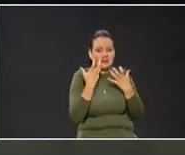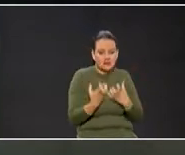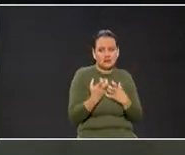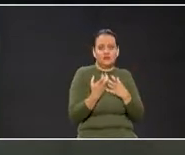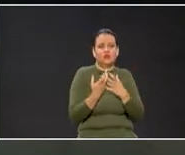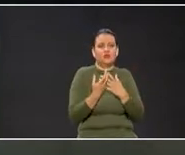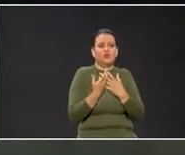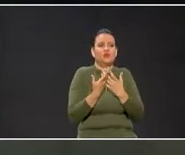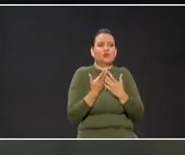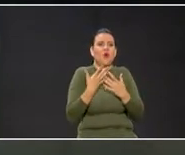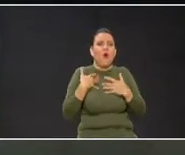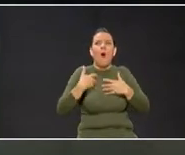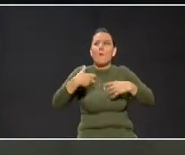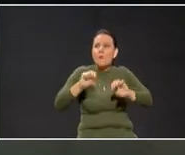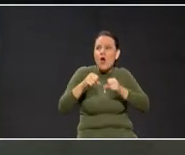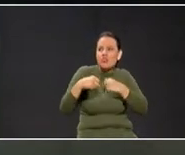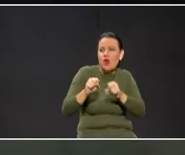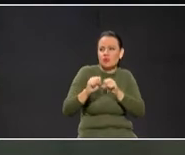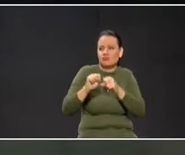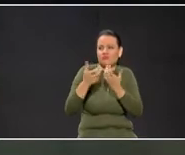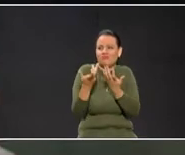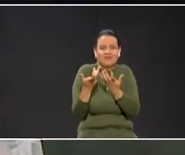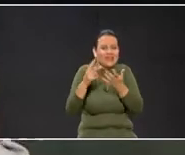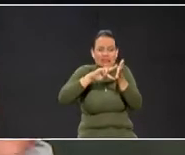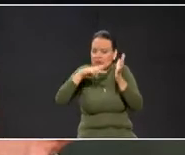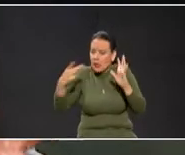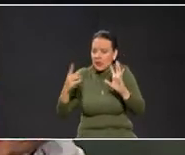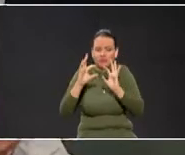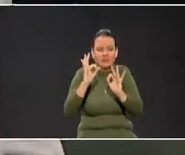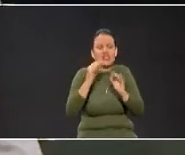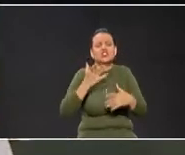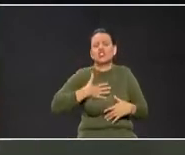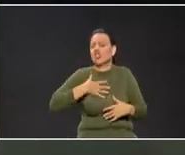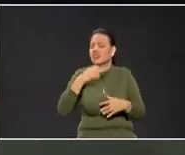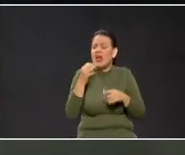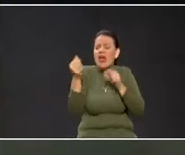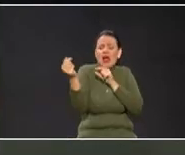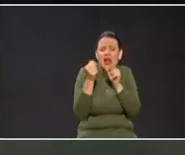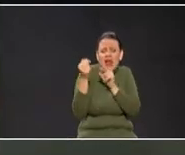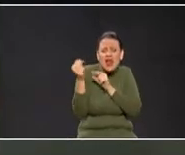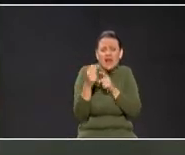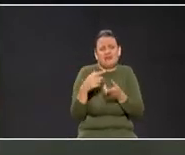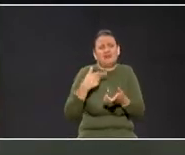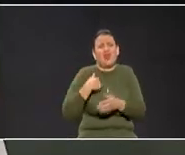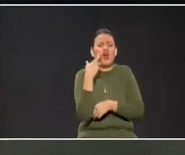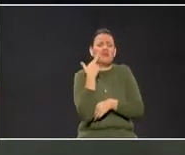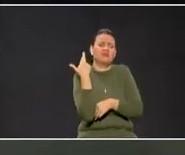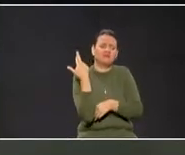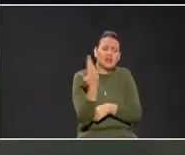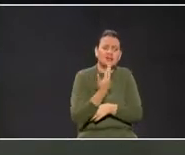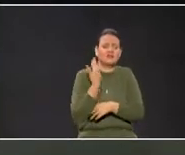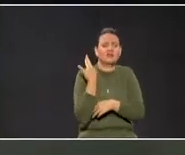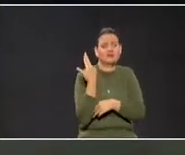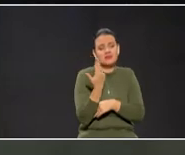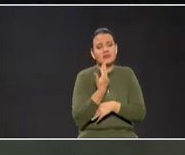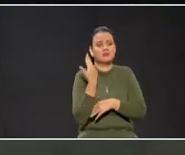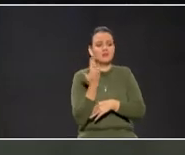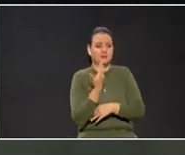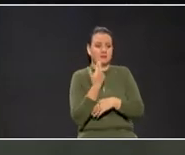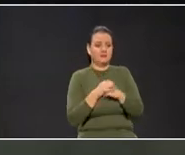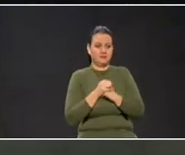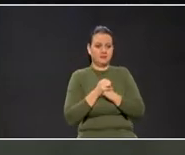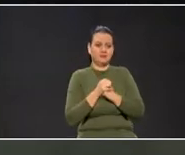motos he hablado de todos los debates siempre he hablado sobre eso y queremos queremos cambiar a medellín